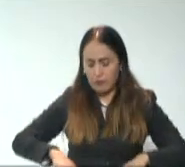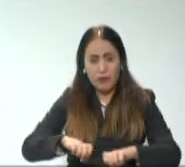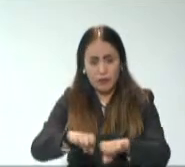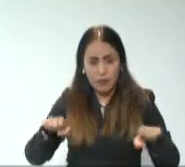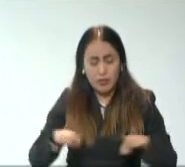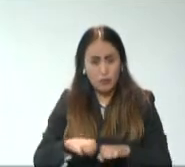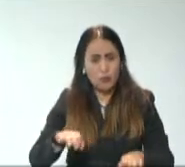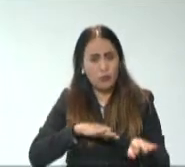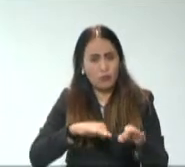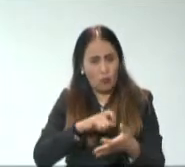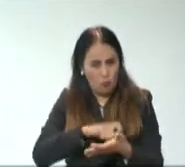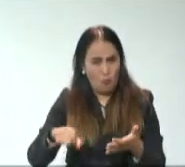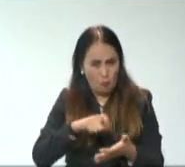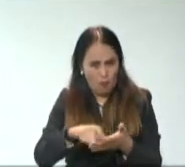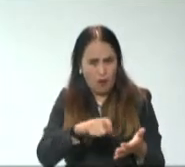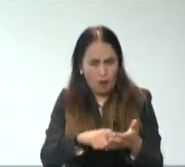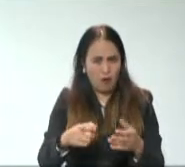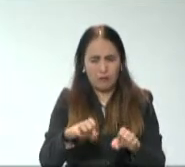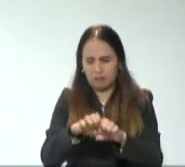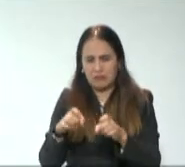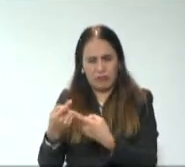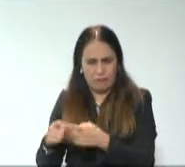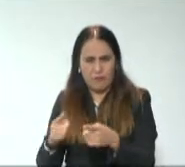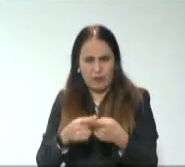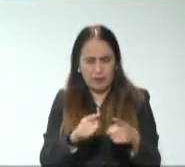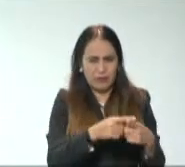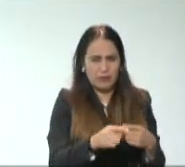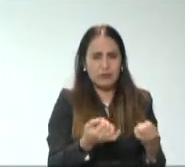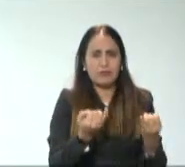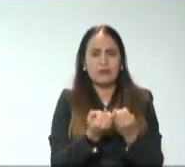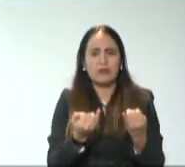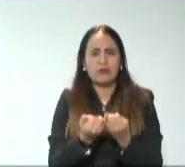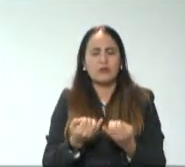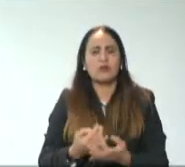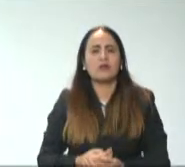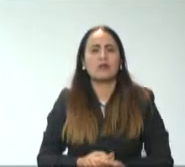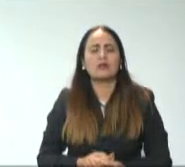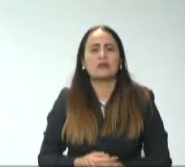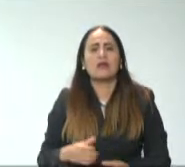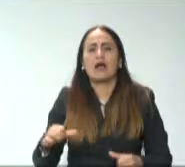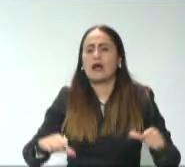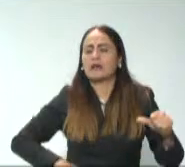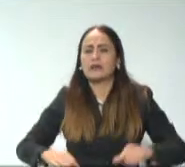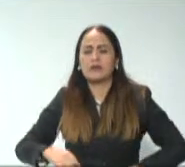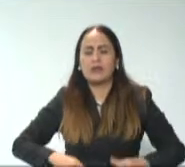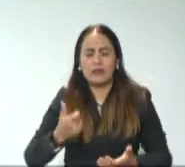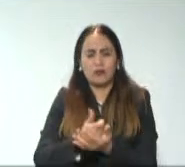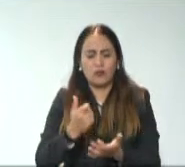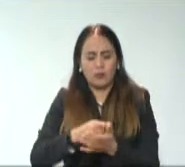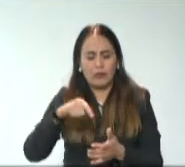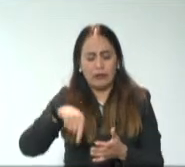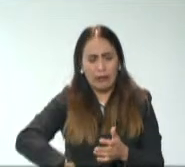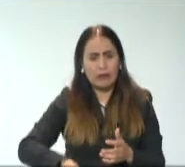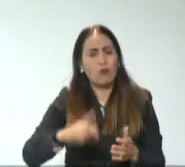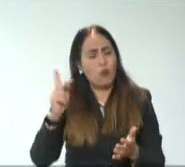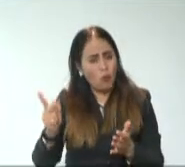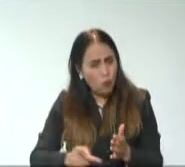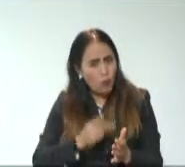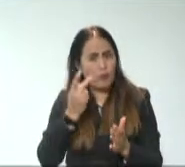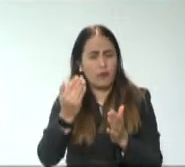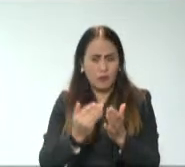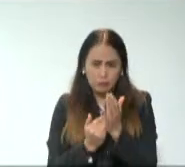le hacemos para eh reactivar la la actividad económica y cómo le hacemos como